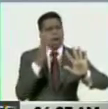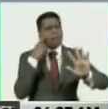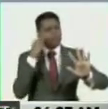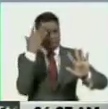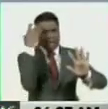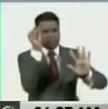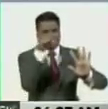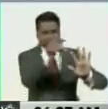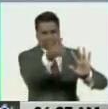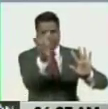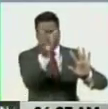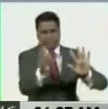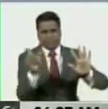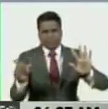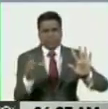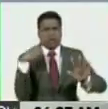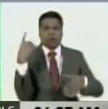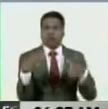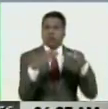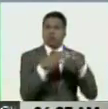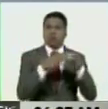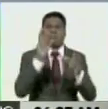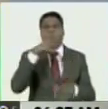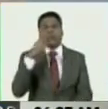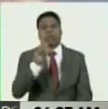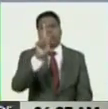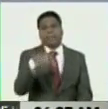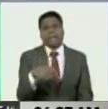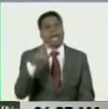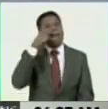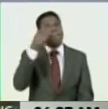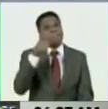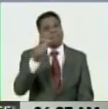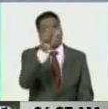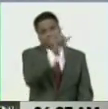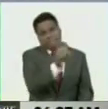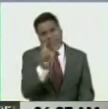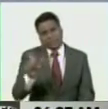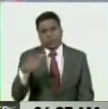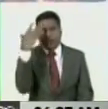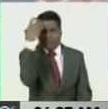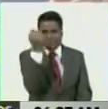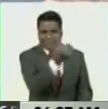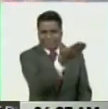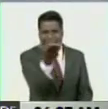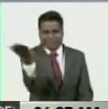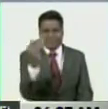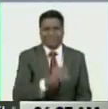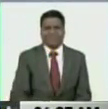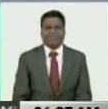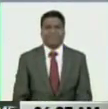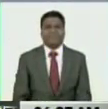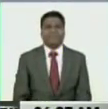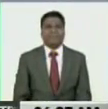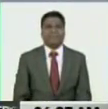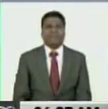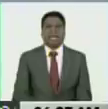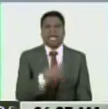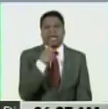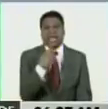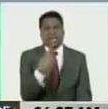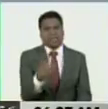no solamente a las organizaciones políticas, sino a los ciudadanos, los venezolanos y venezolanas. ¿Qué estableció